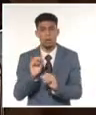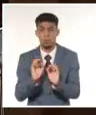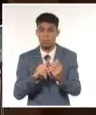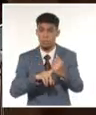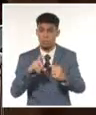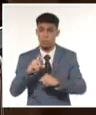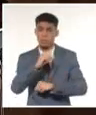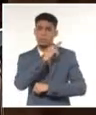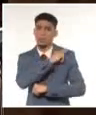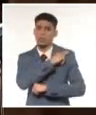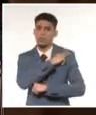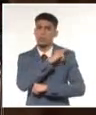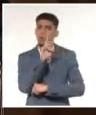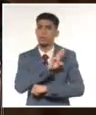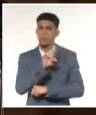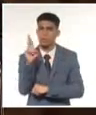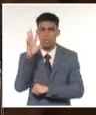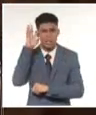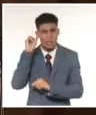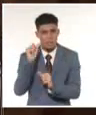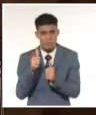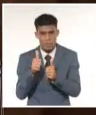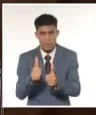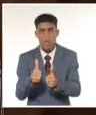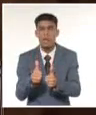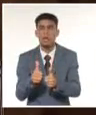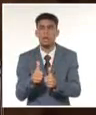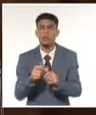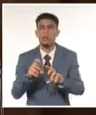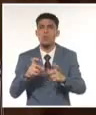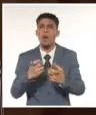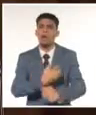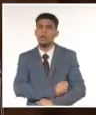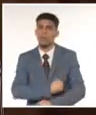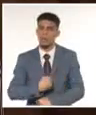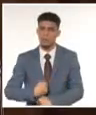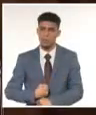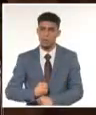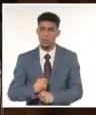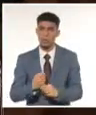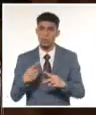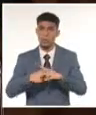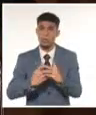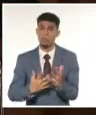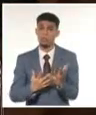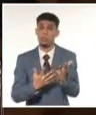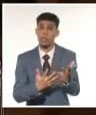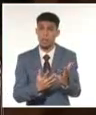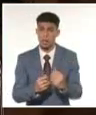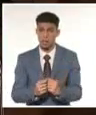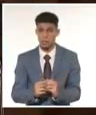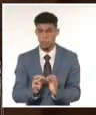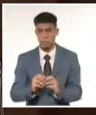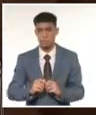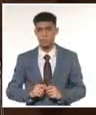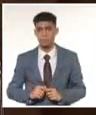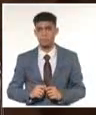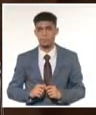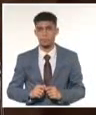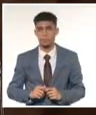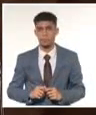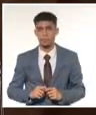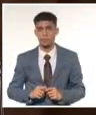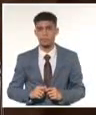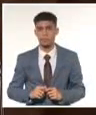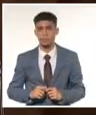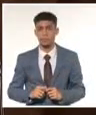la revolución que entienden bien el grado de sacrificio, entrega y ejemplaridad que demandan las responsabilidades de